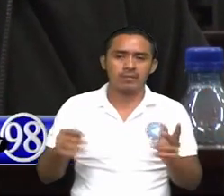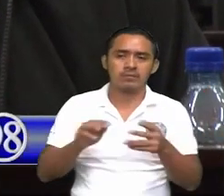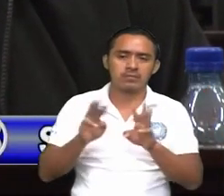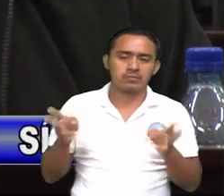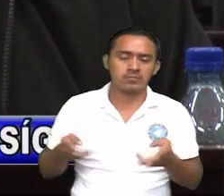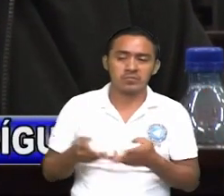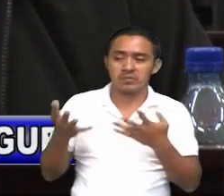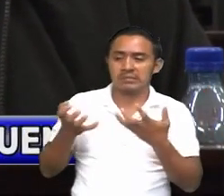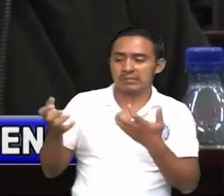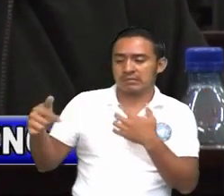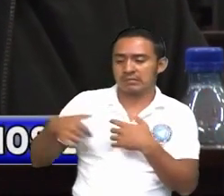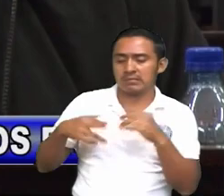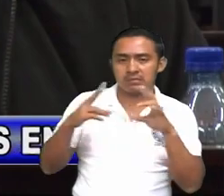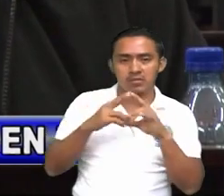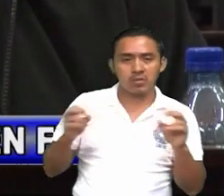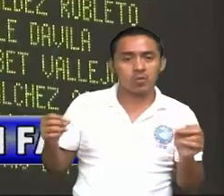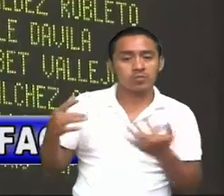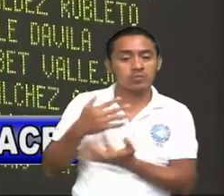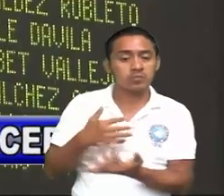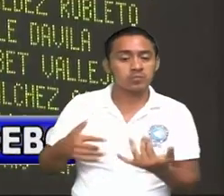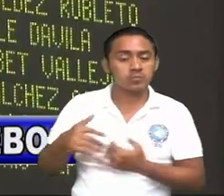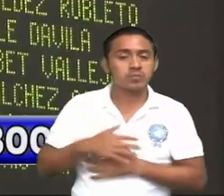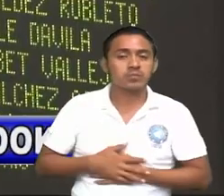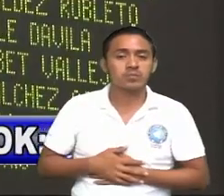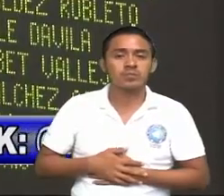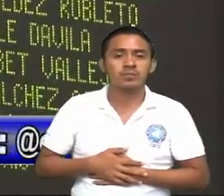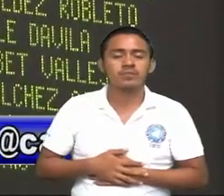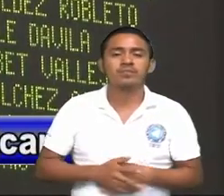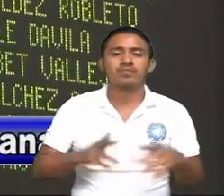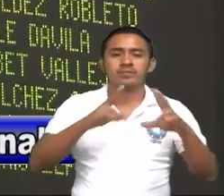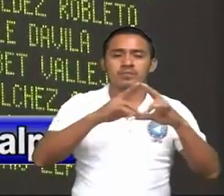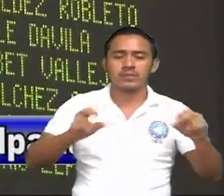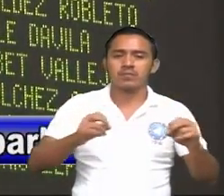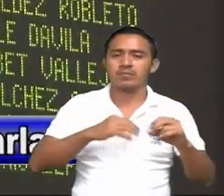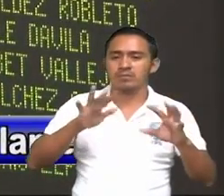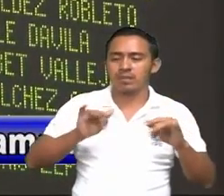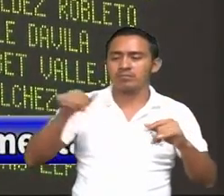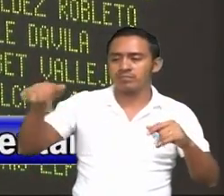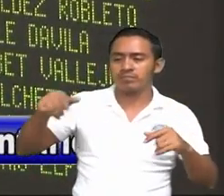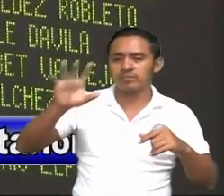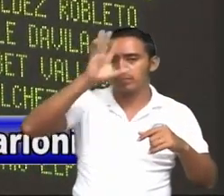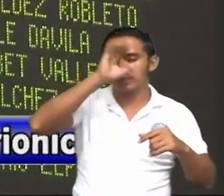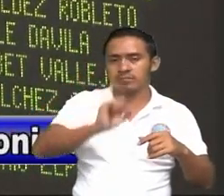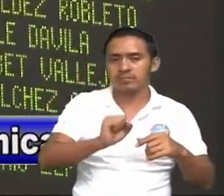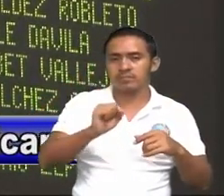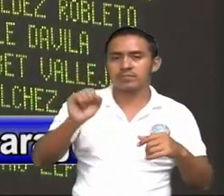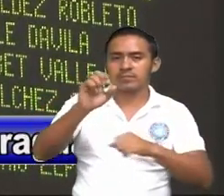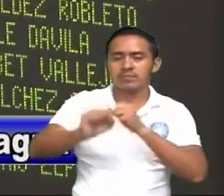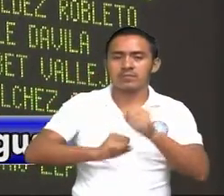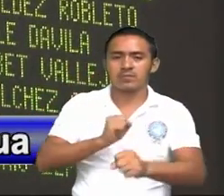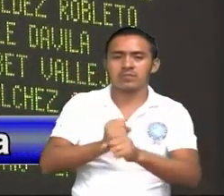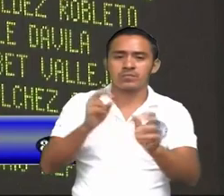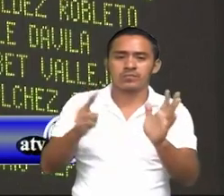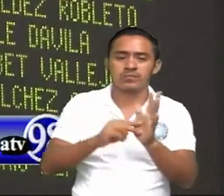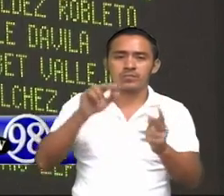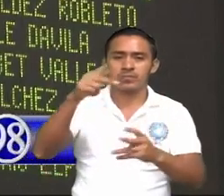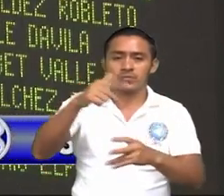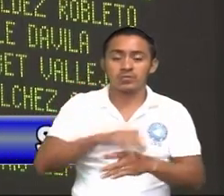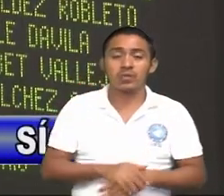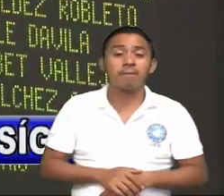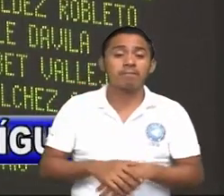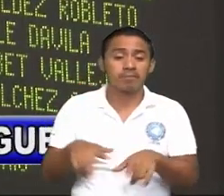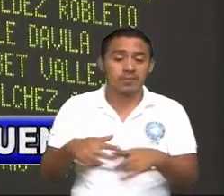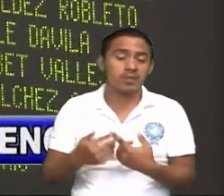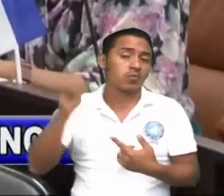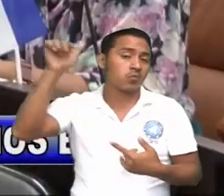relaciones con Nicaragua. Nicaragua aperturó embajada en este país árabe en el año 2008 con el retorno al gobierno